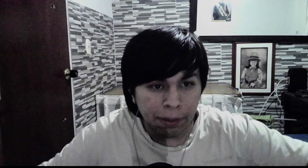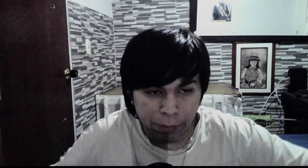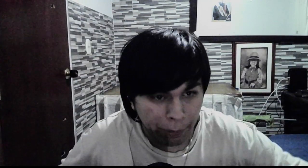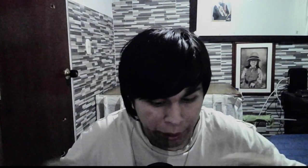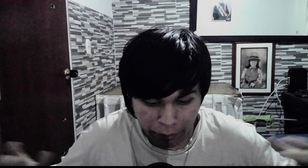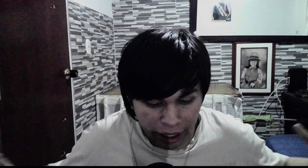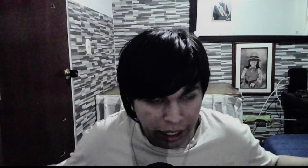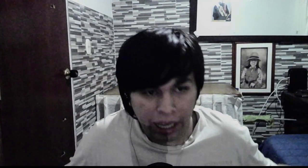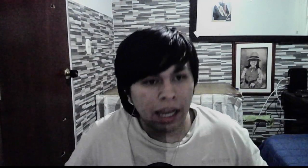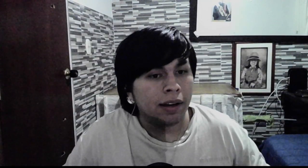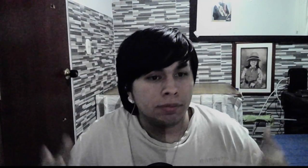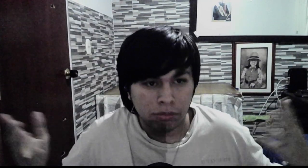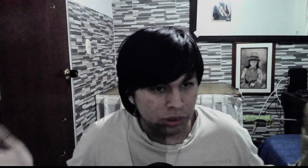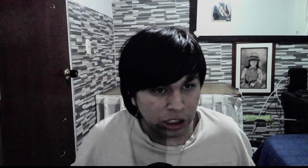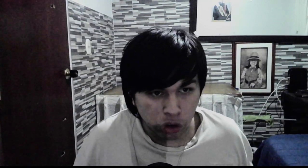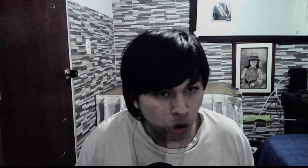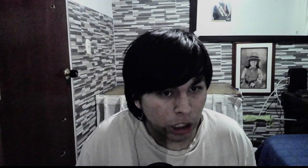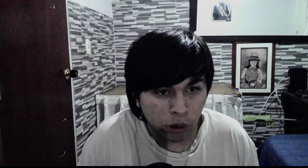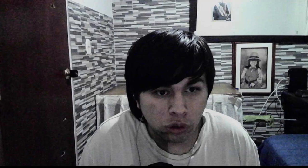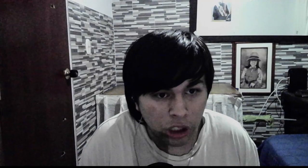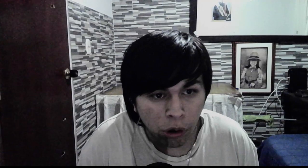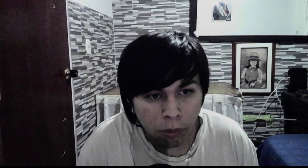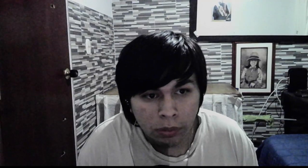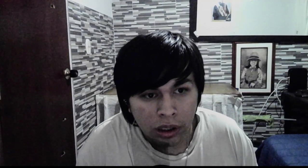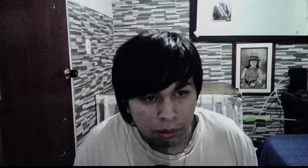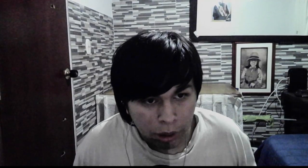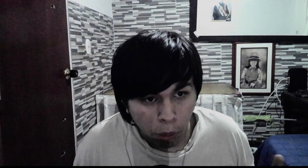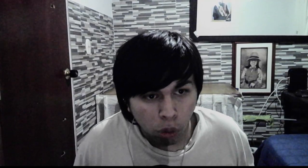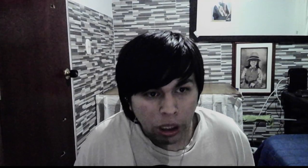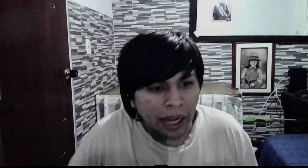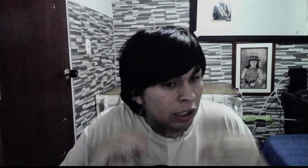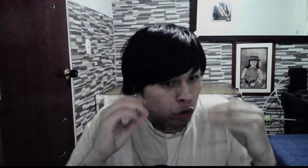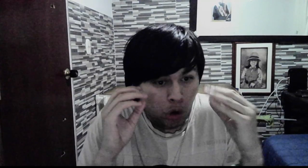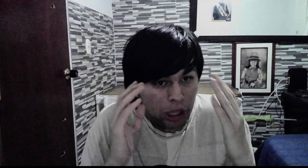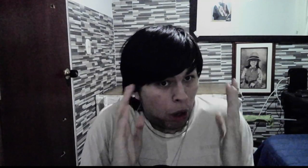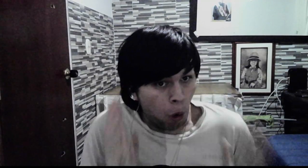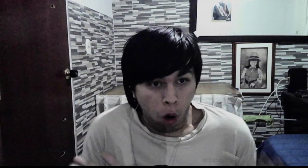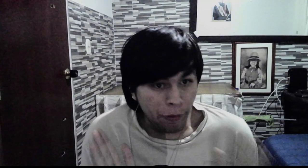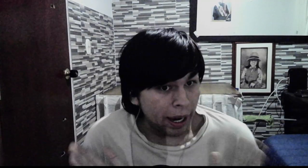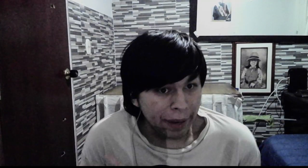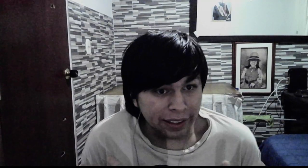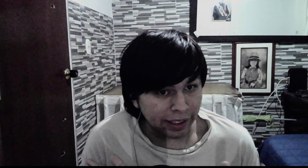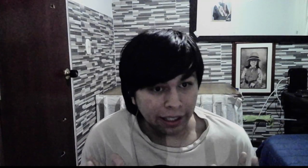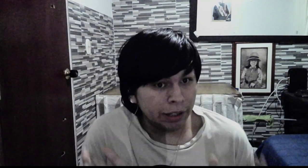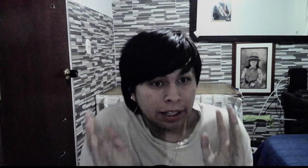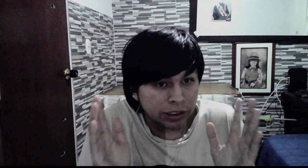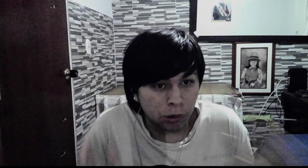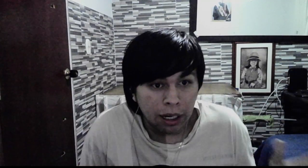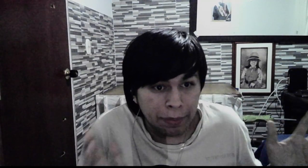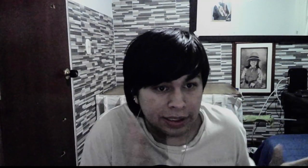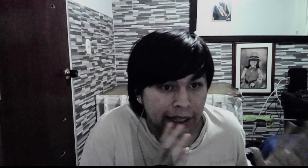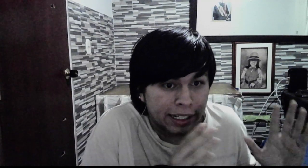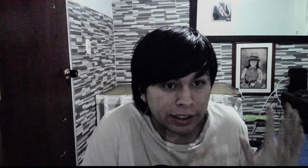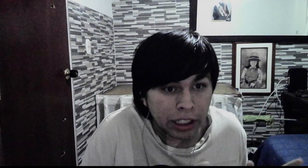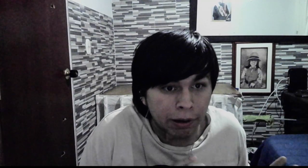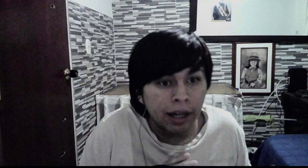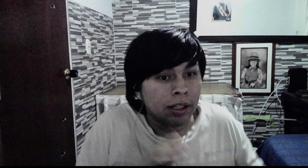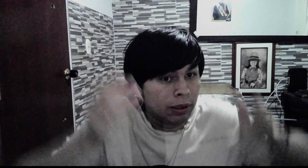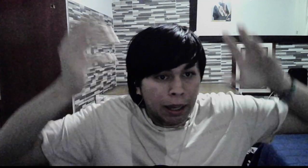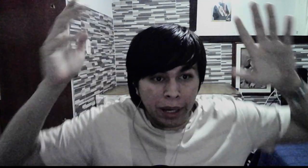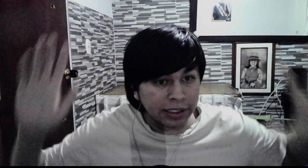tema la primera sesión del Consejo de Bogotá donde obviamente iban a escoger la mesa